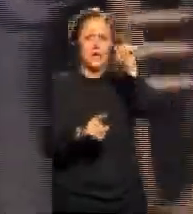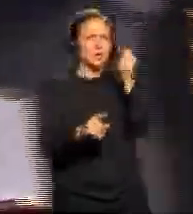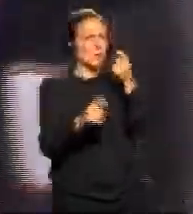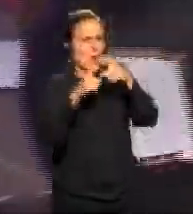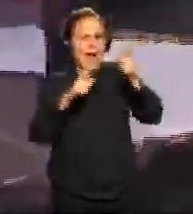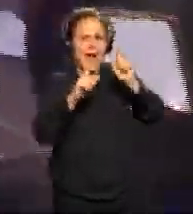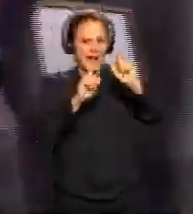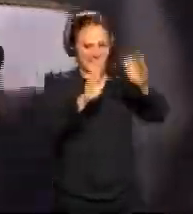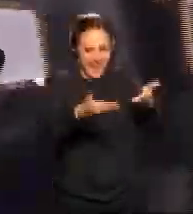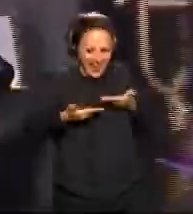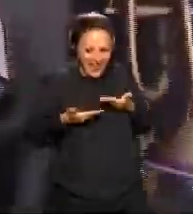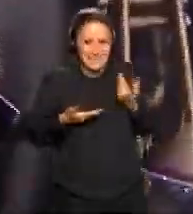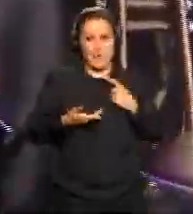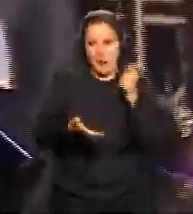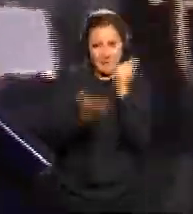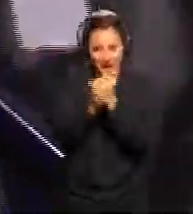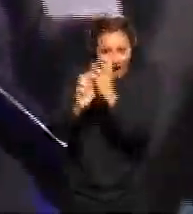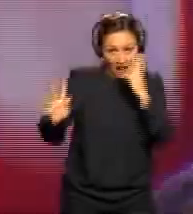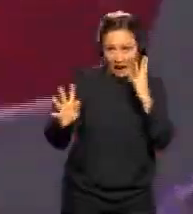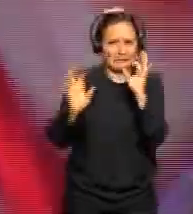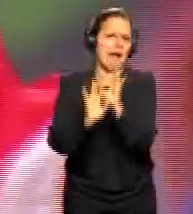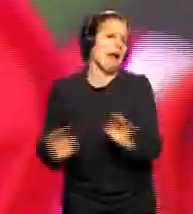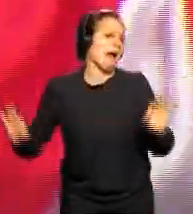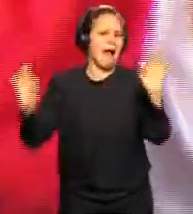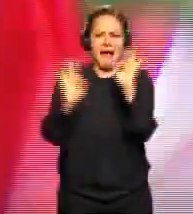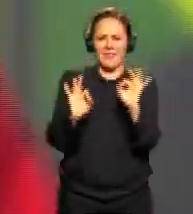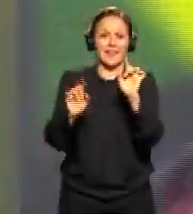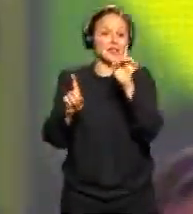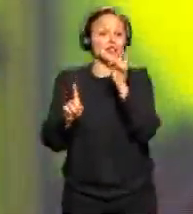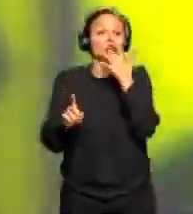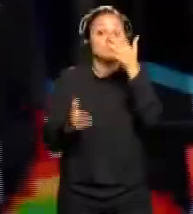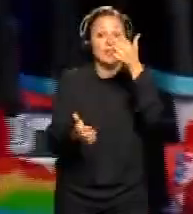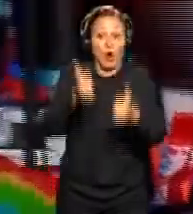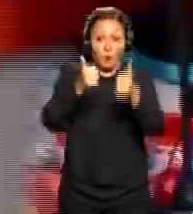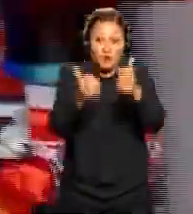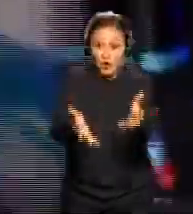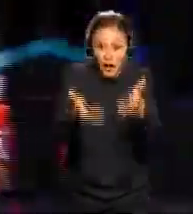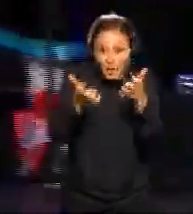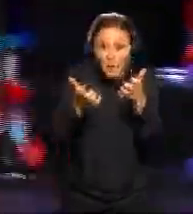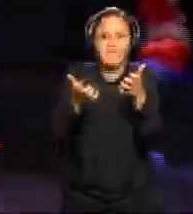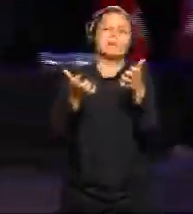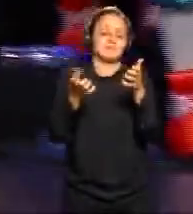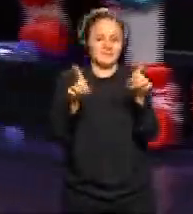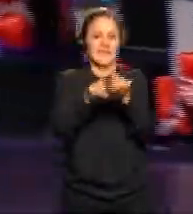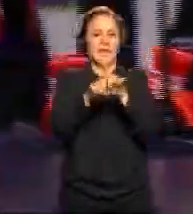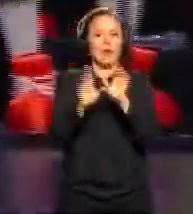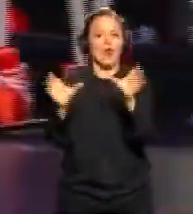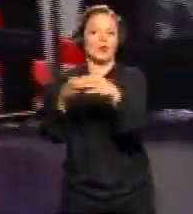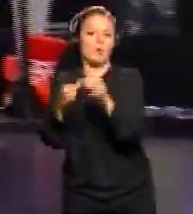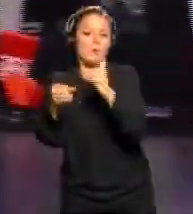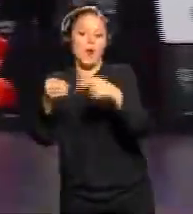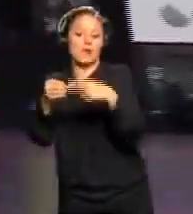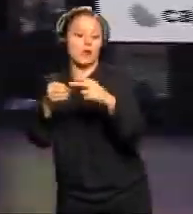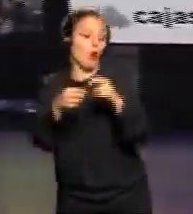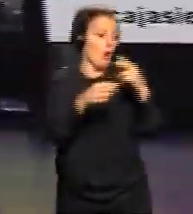Por supuesto sin pagar los concursos de la. Solo aprobando esta oposición, para comprarnos un partido tú y yo. Y